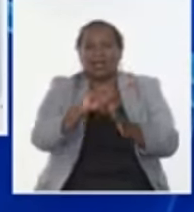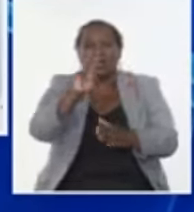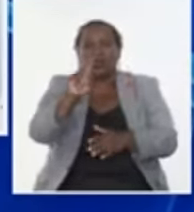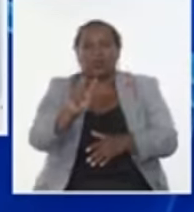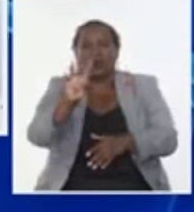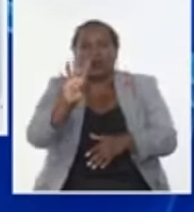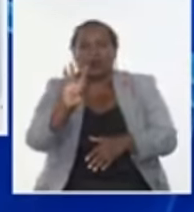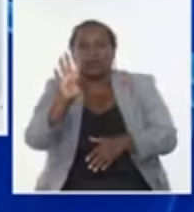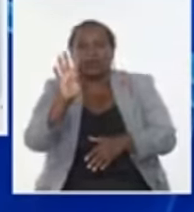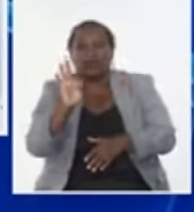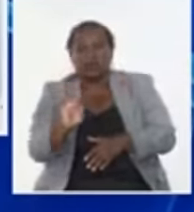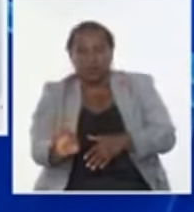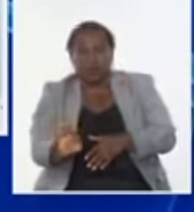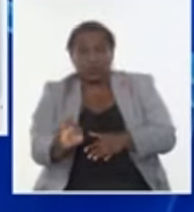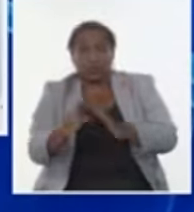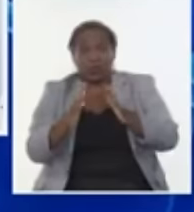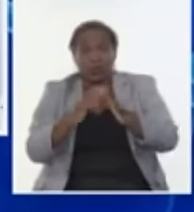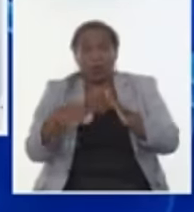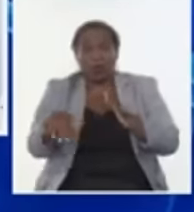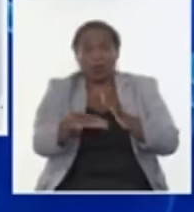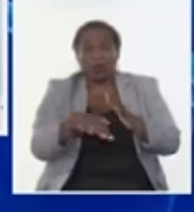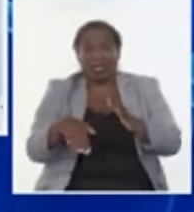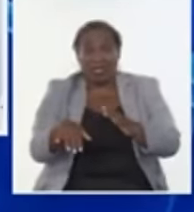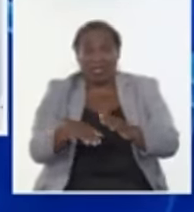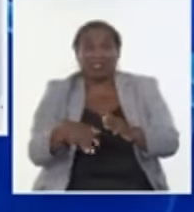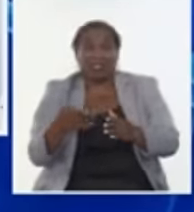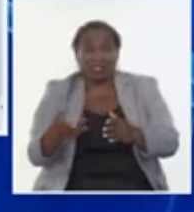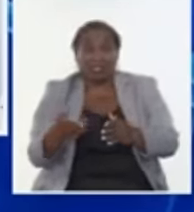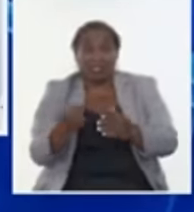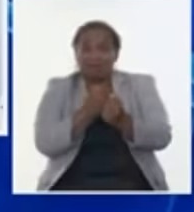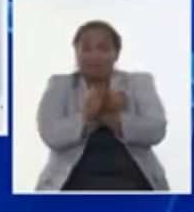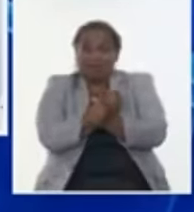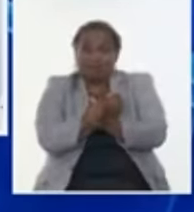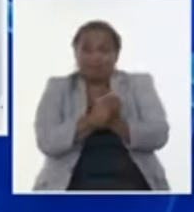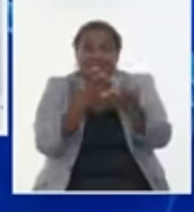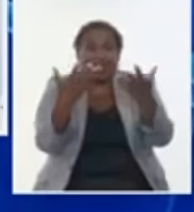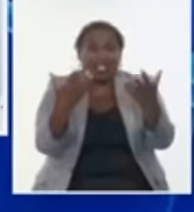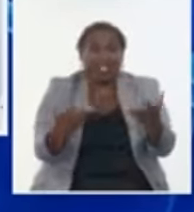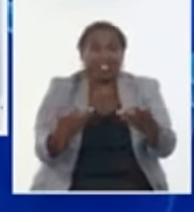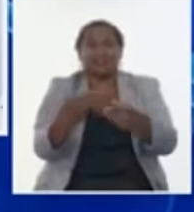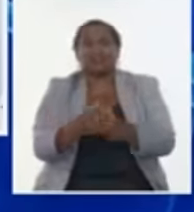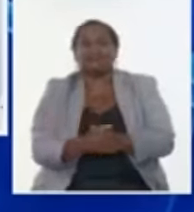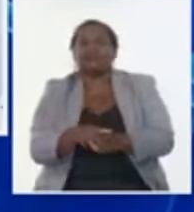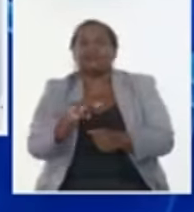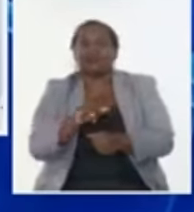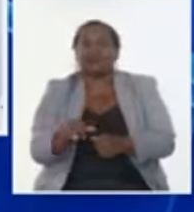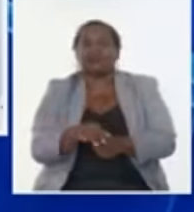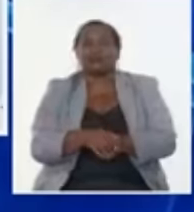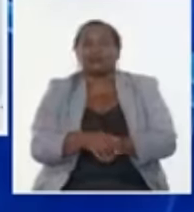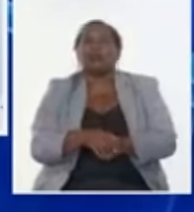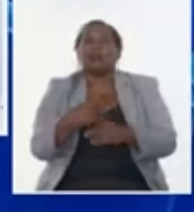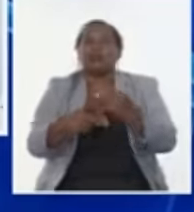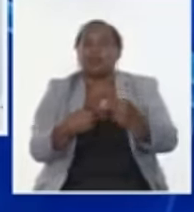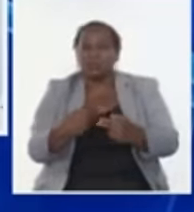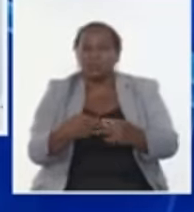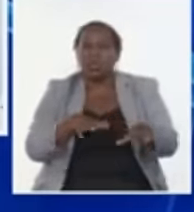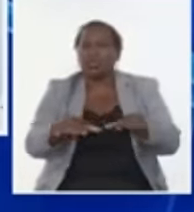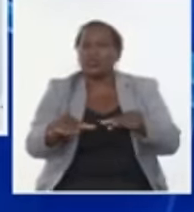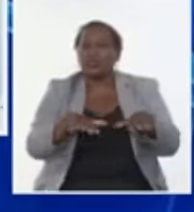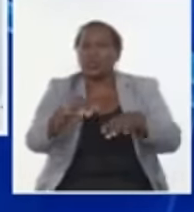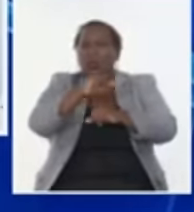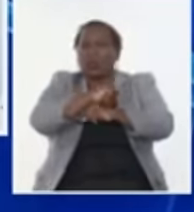1.248 comunidades en situaciones de vulnerabilidad. En 649 de ellas se hacen acciones de infraestructura. Es